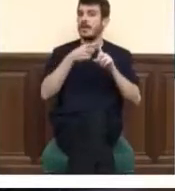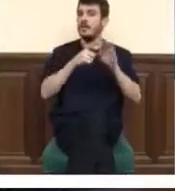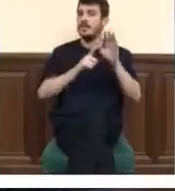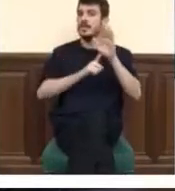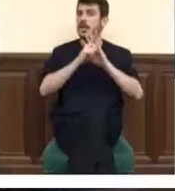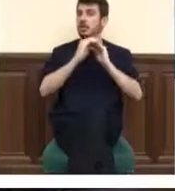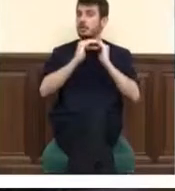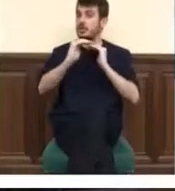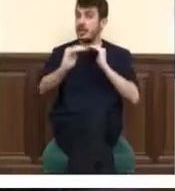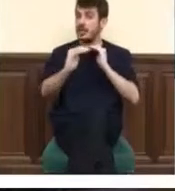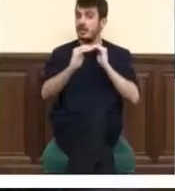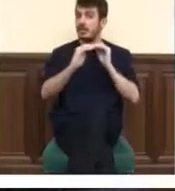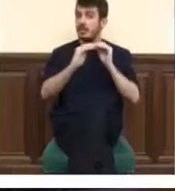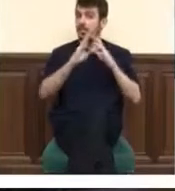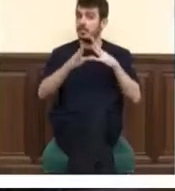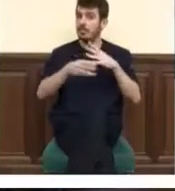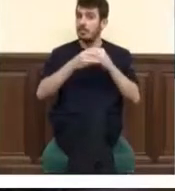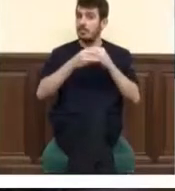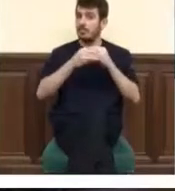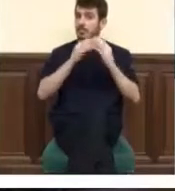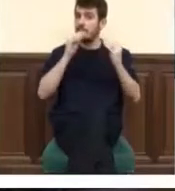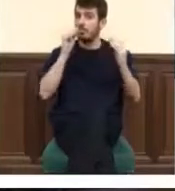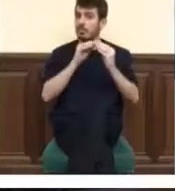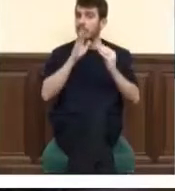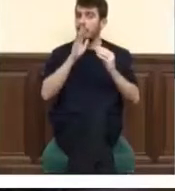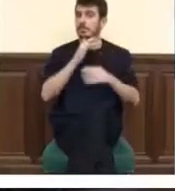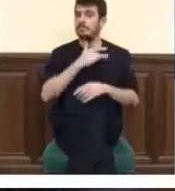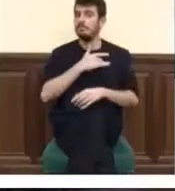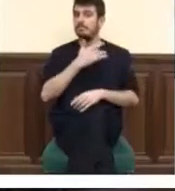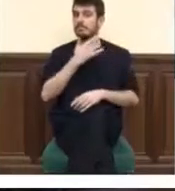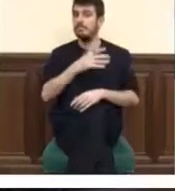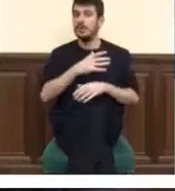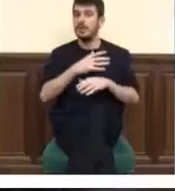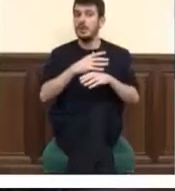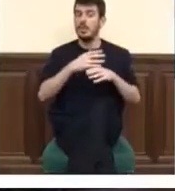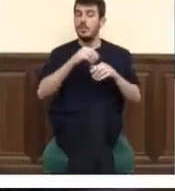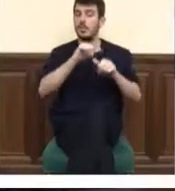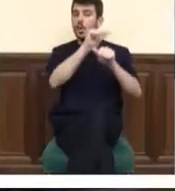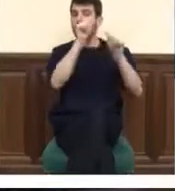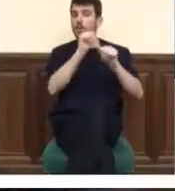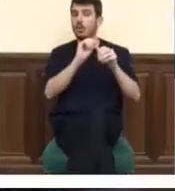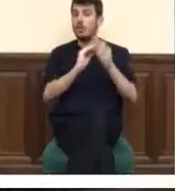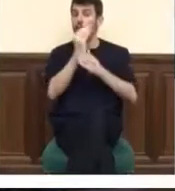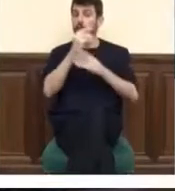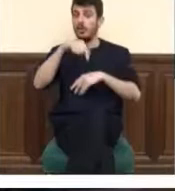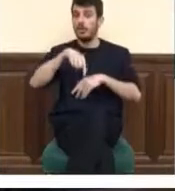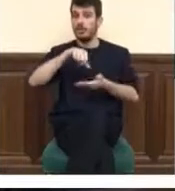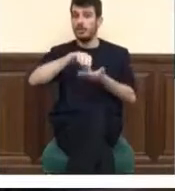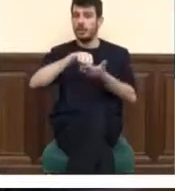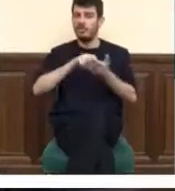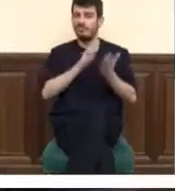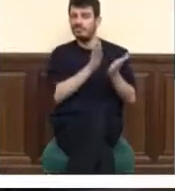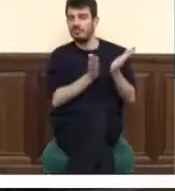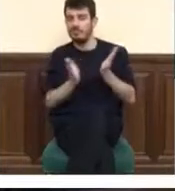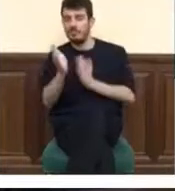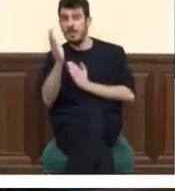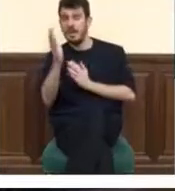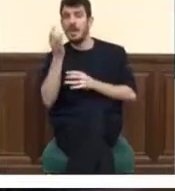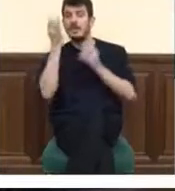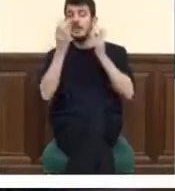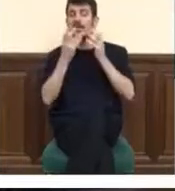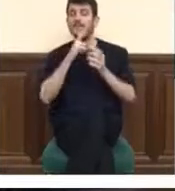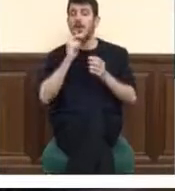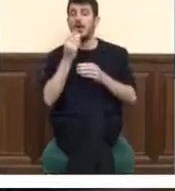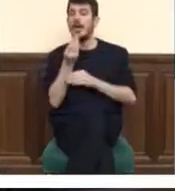Desarrollo Sostenible, porque permite la reorientación del modelo productivo de nuestra ciudad hacia actividades de valor